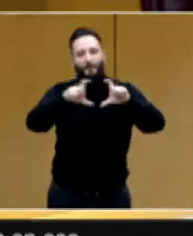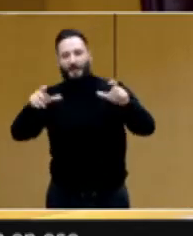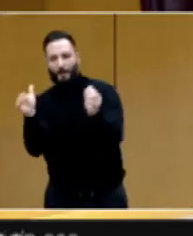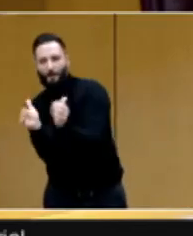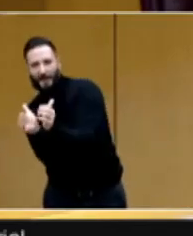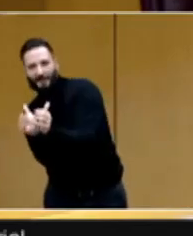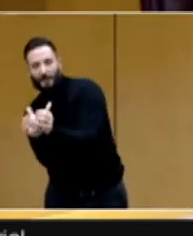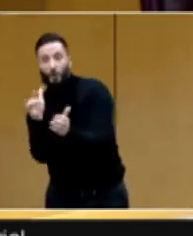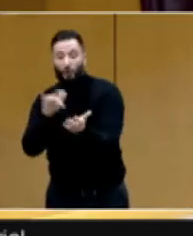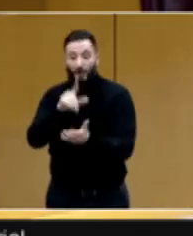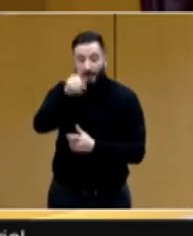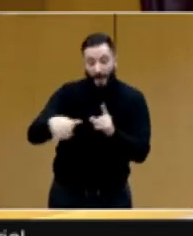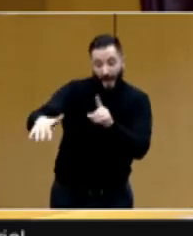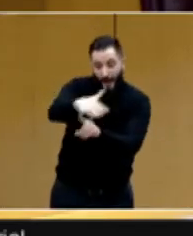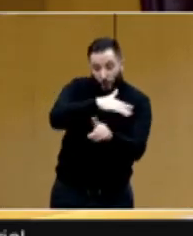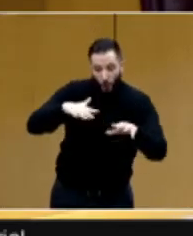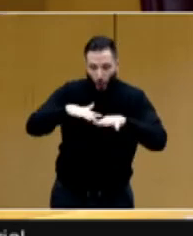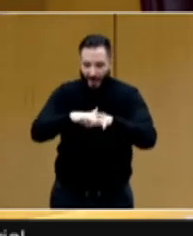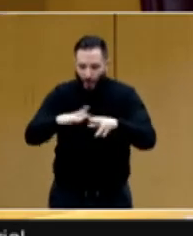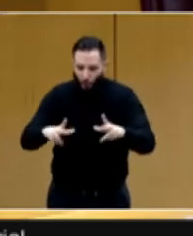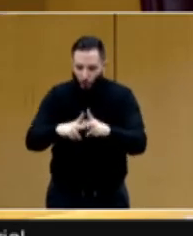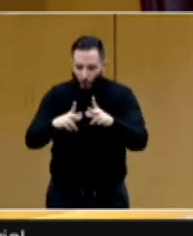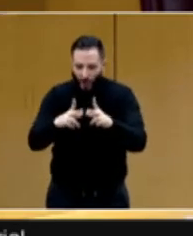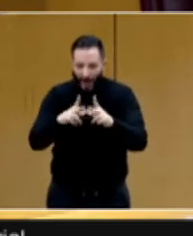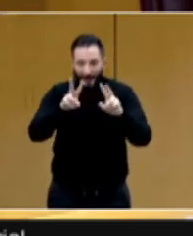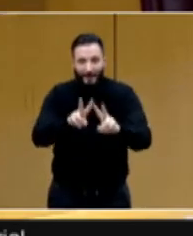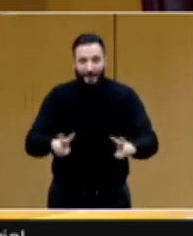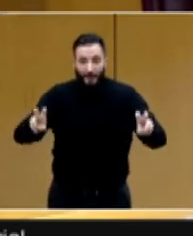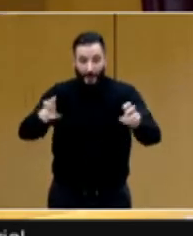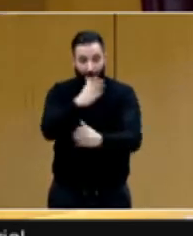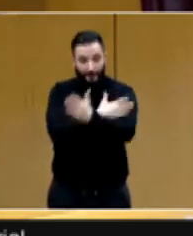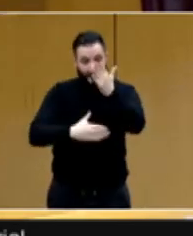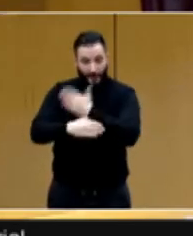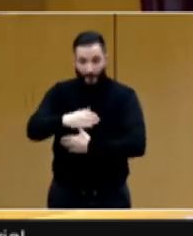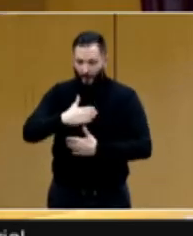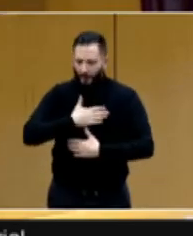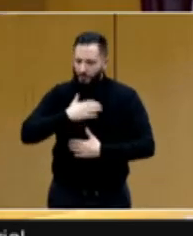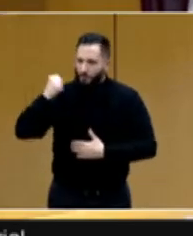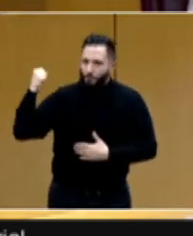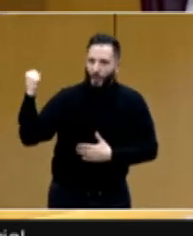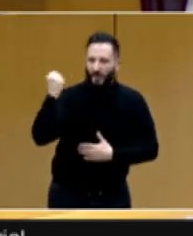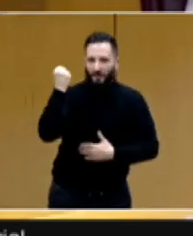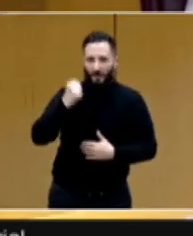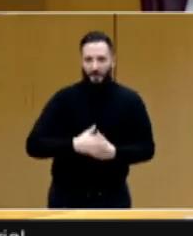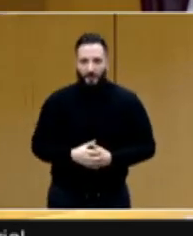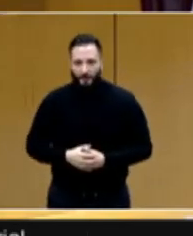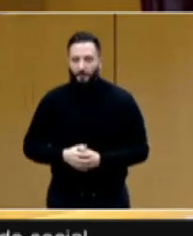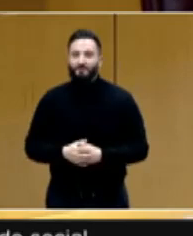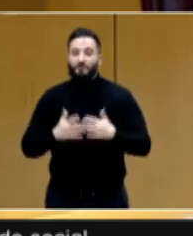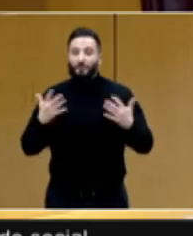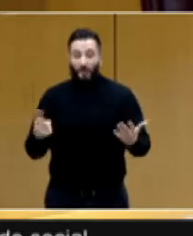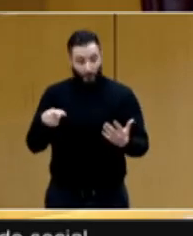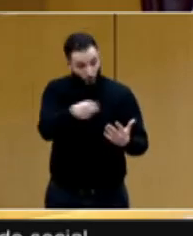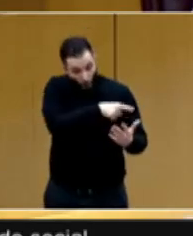o un tejido social en torno al tema de las discapacidad muy potente todo esto son factores que hacen